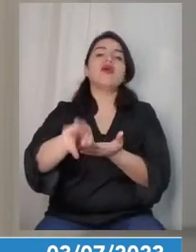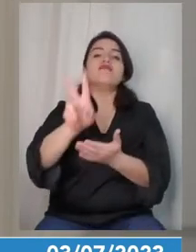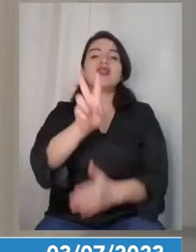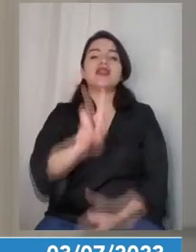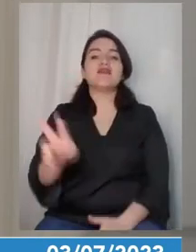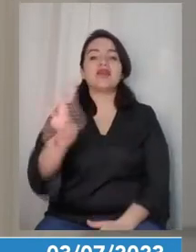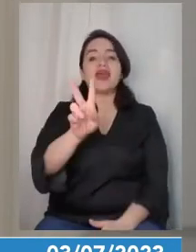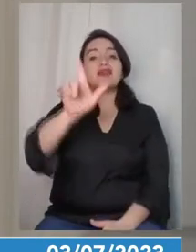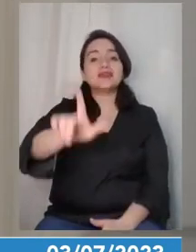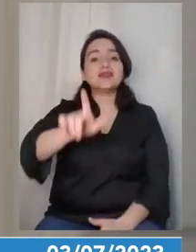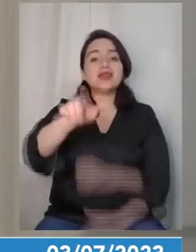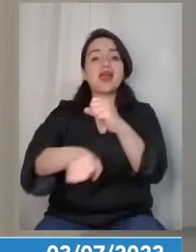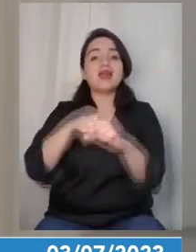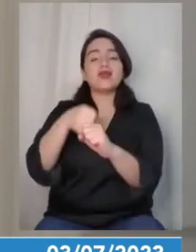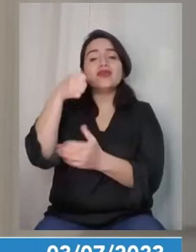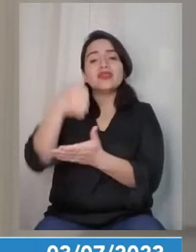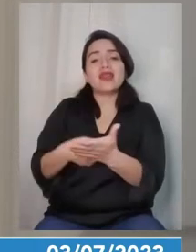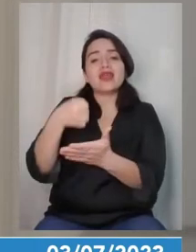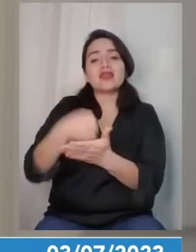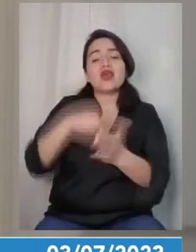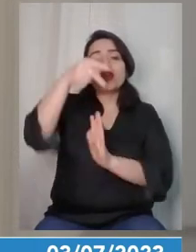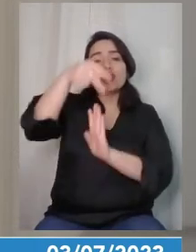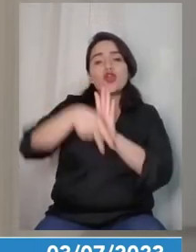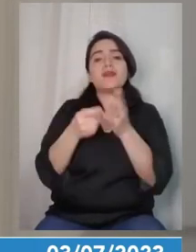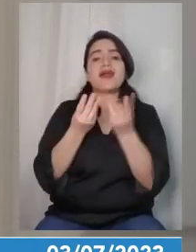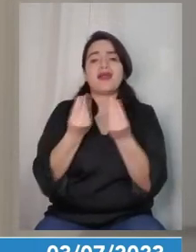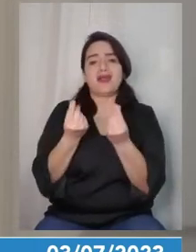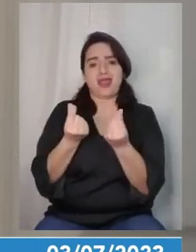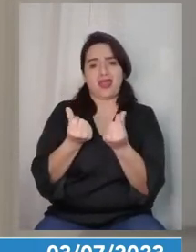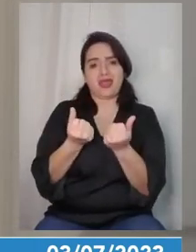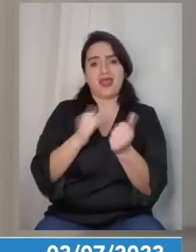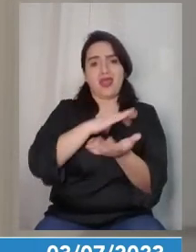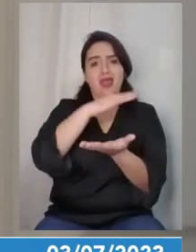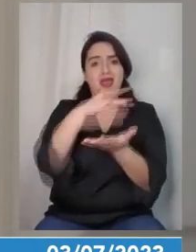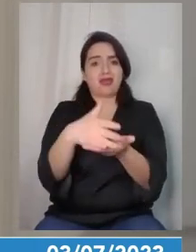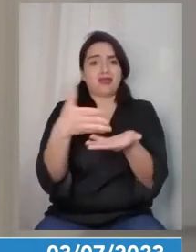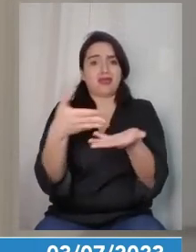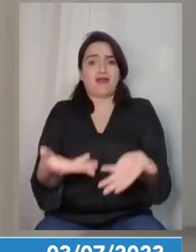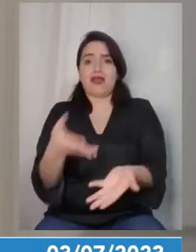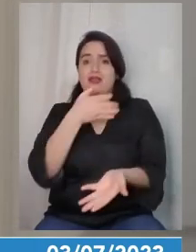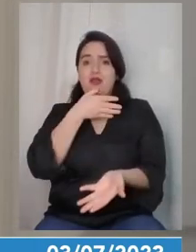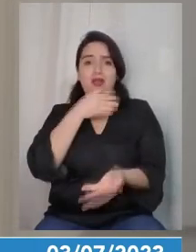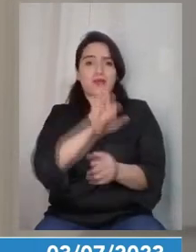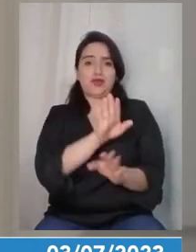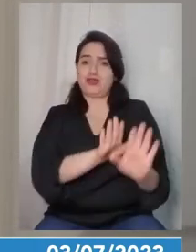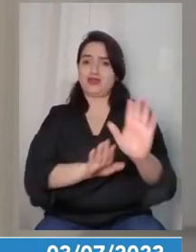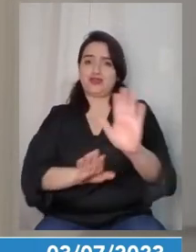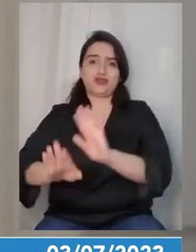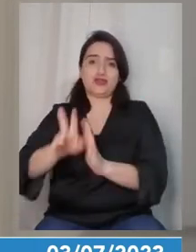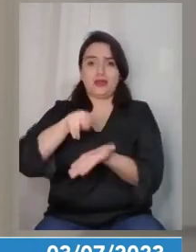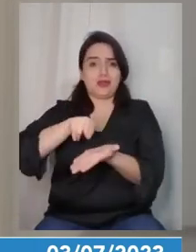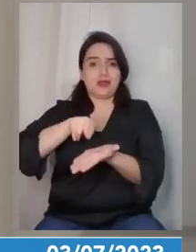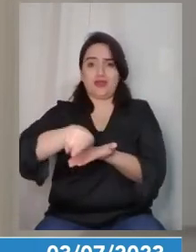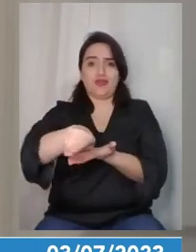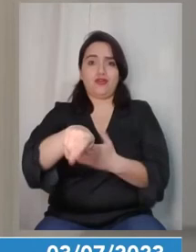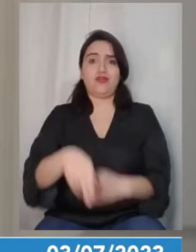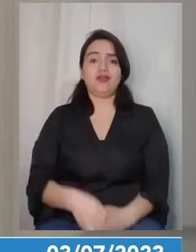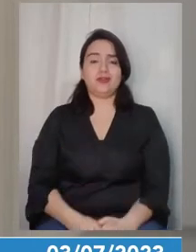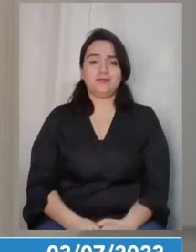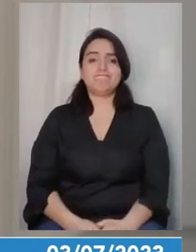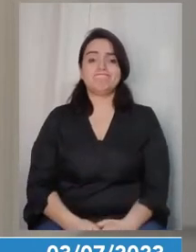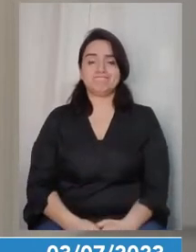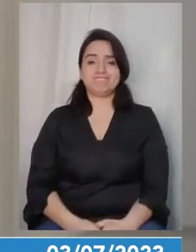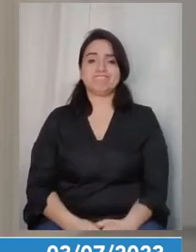secundaria de calidad y hasta el momento no existe protección para esa cuenca. Entonces, en la medida de que haya